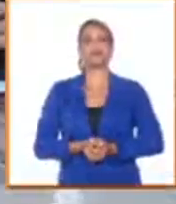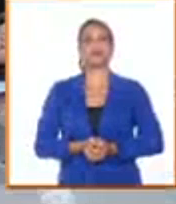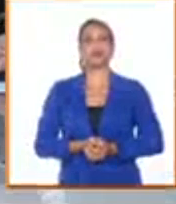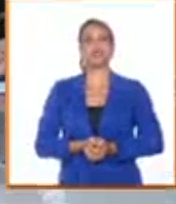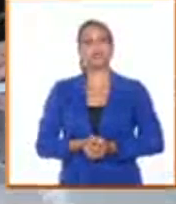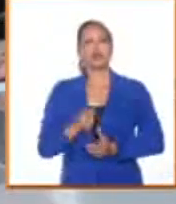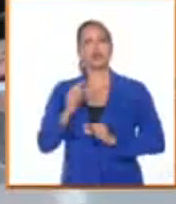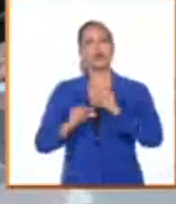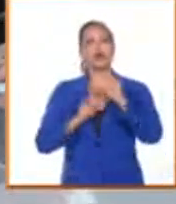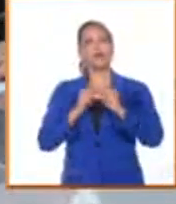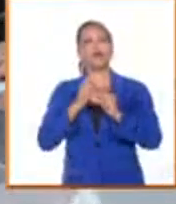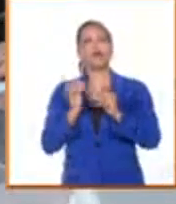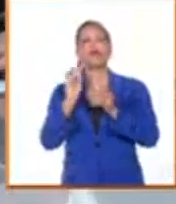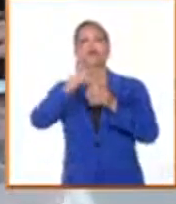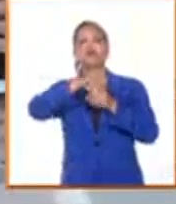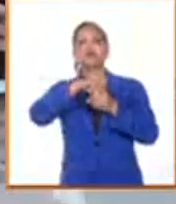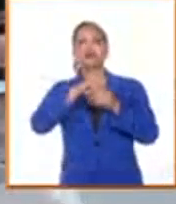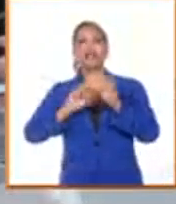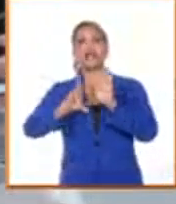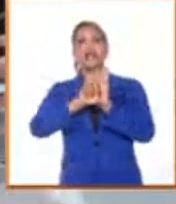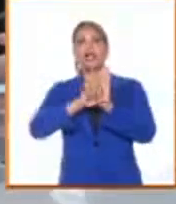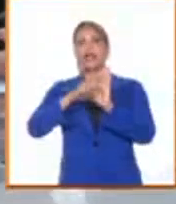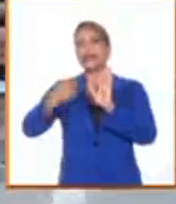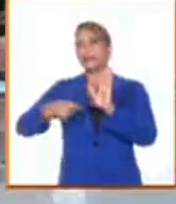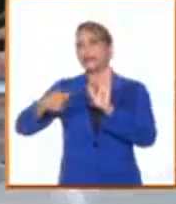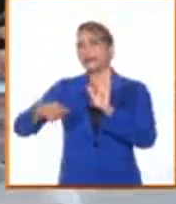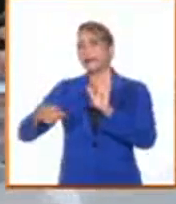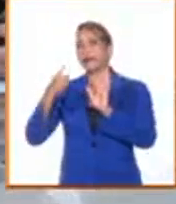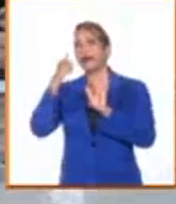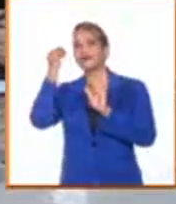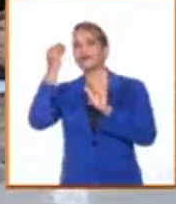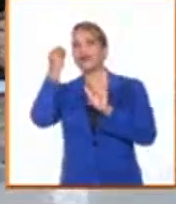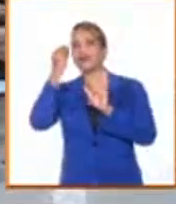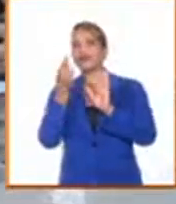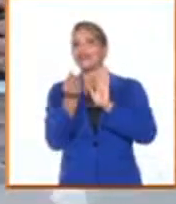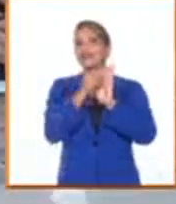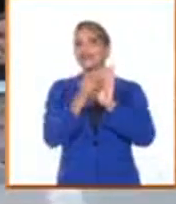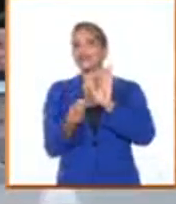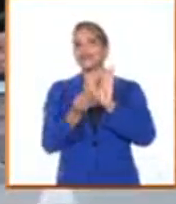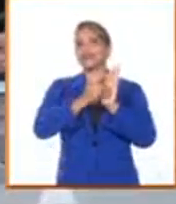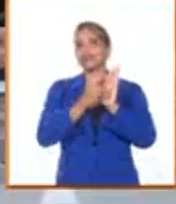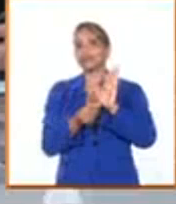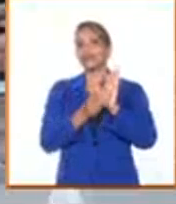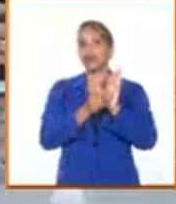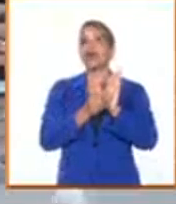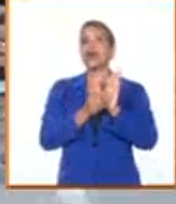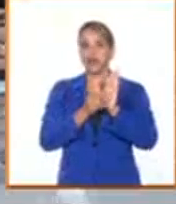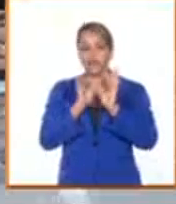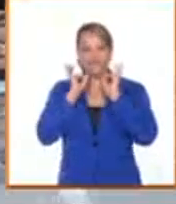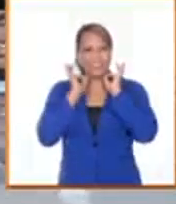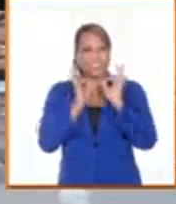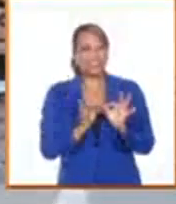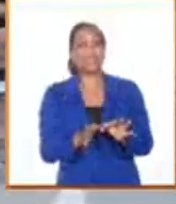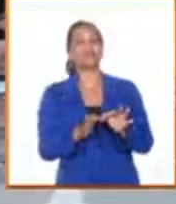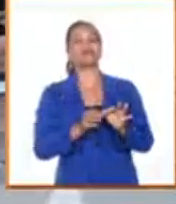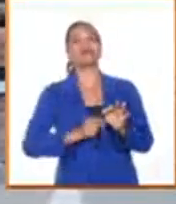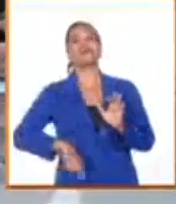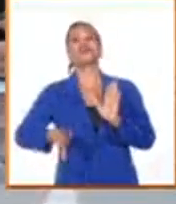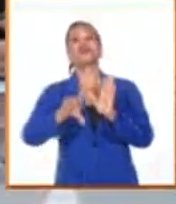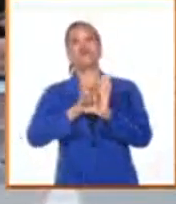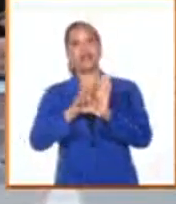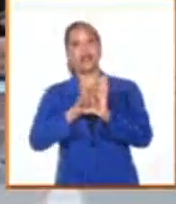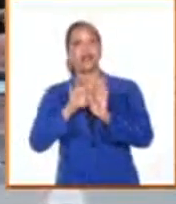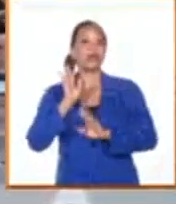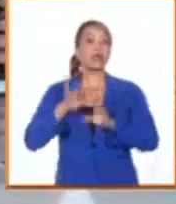haciendo legislaciones. Exactamente. Una mirada exactamente, más holística, ¿no? Exactamente. Son leyes y normativas que a veces están asumiendo